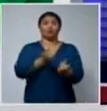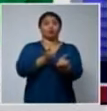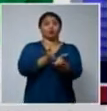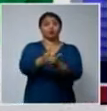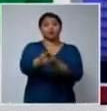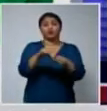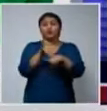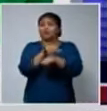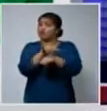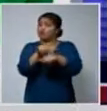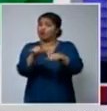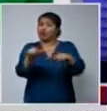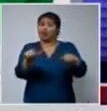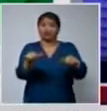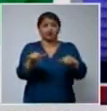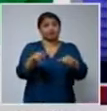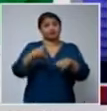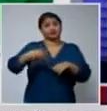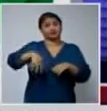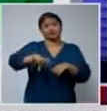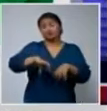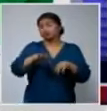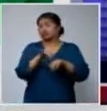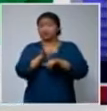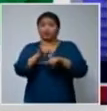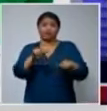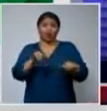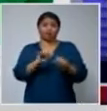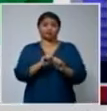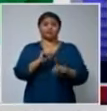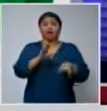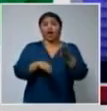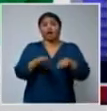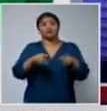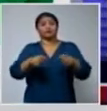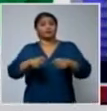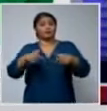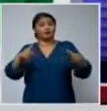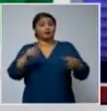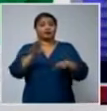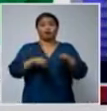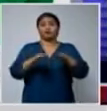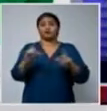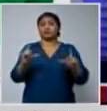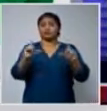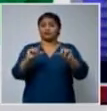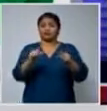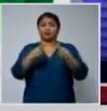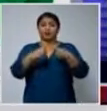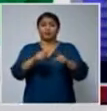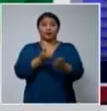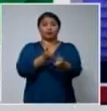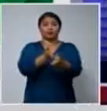lo que estamos apostando, para lo que estamos trabajando. Realmente